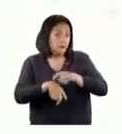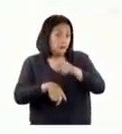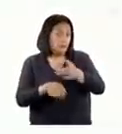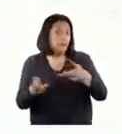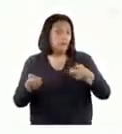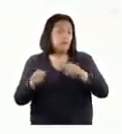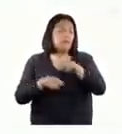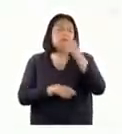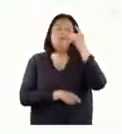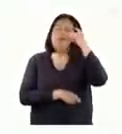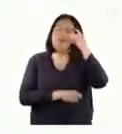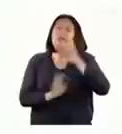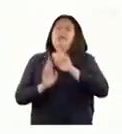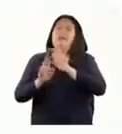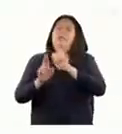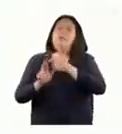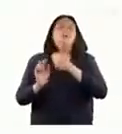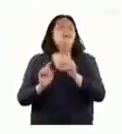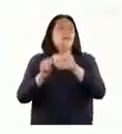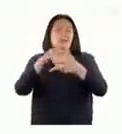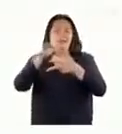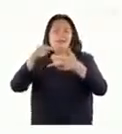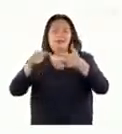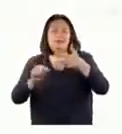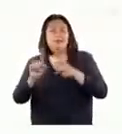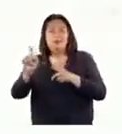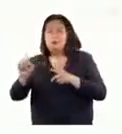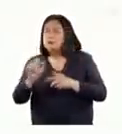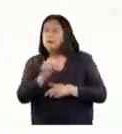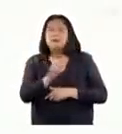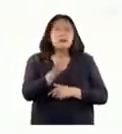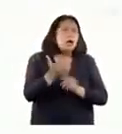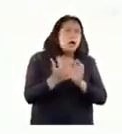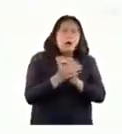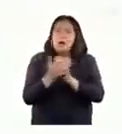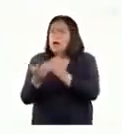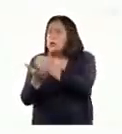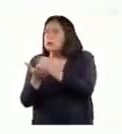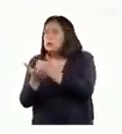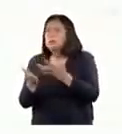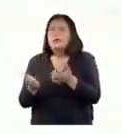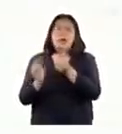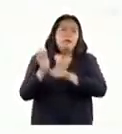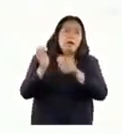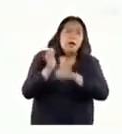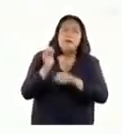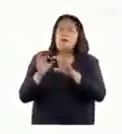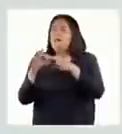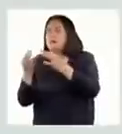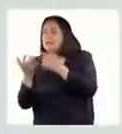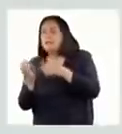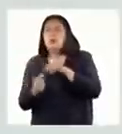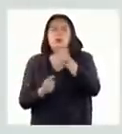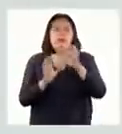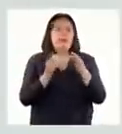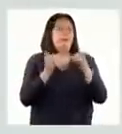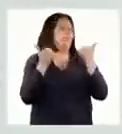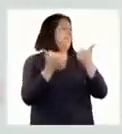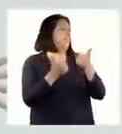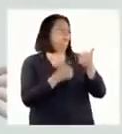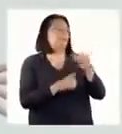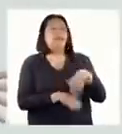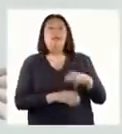tiempo intenten responder las preguntas junto con sus padres o hermanos u otro familiar.